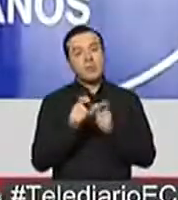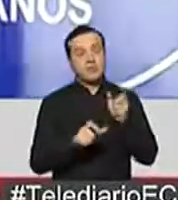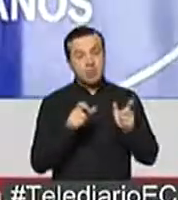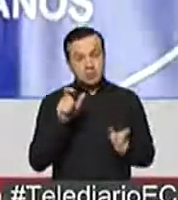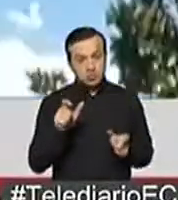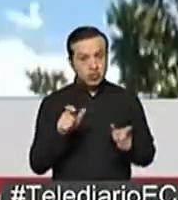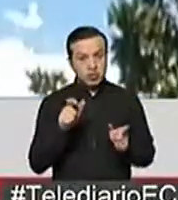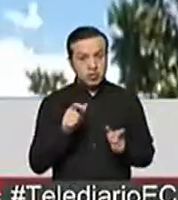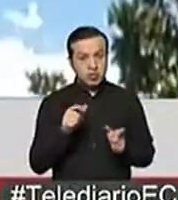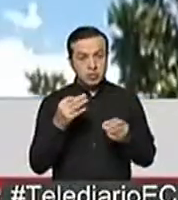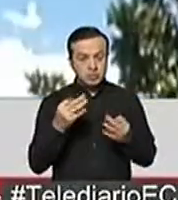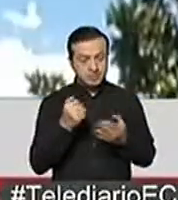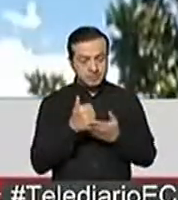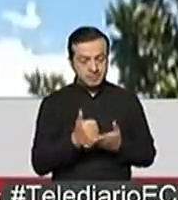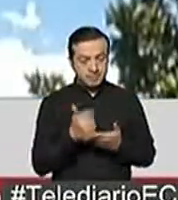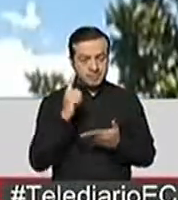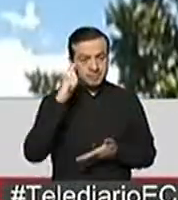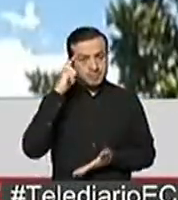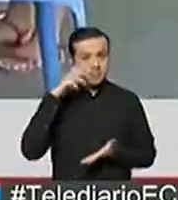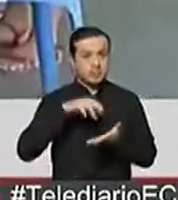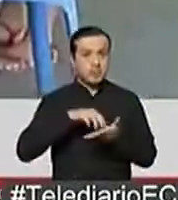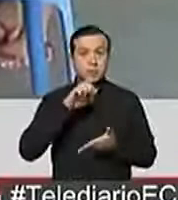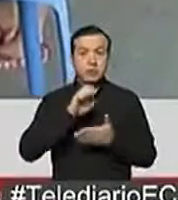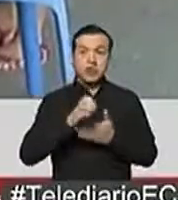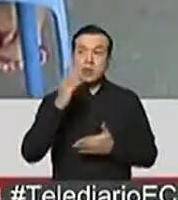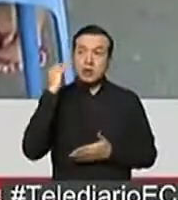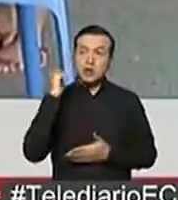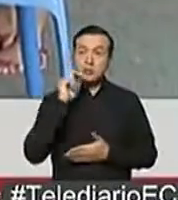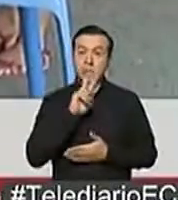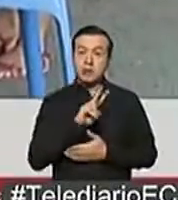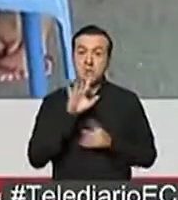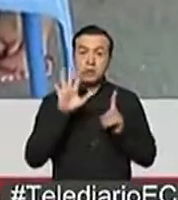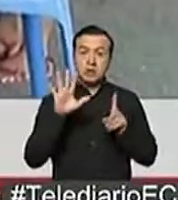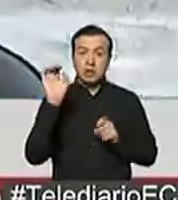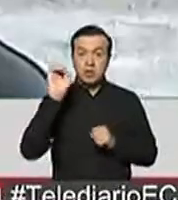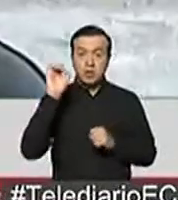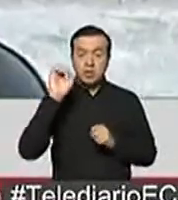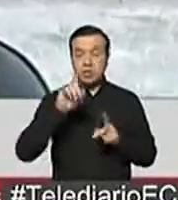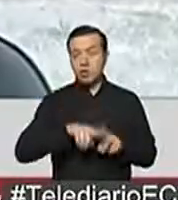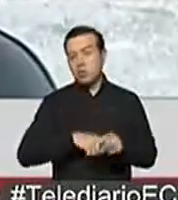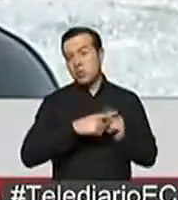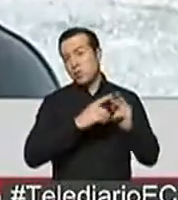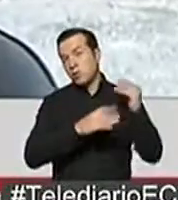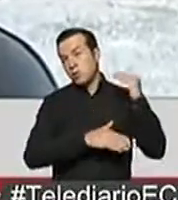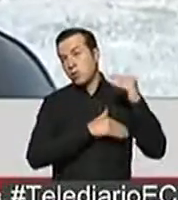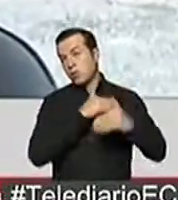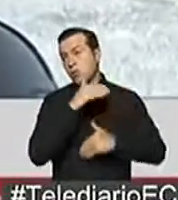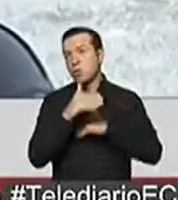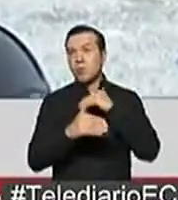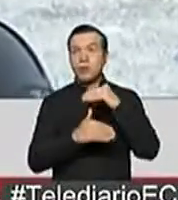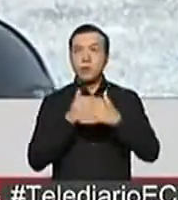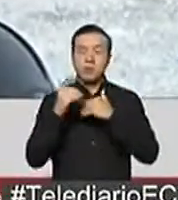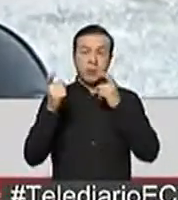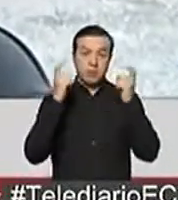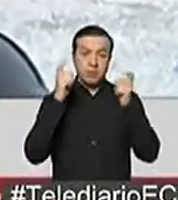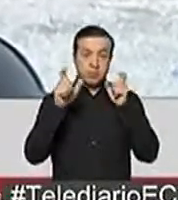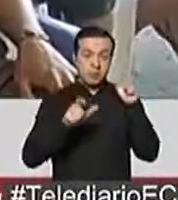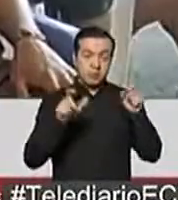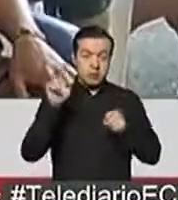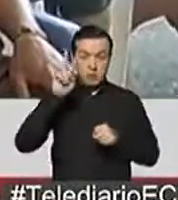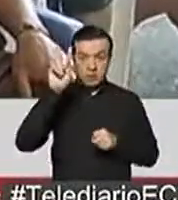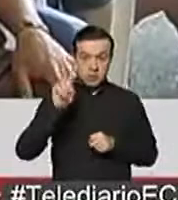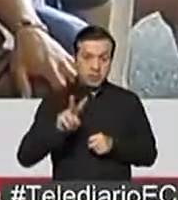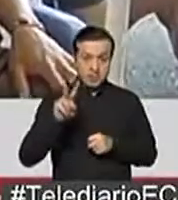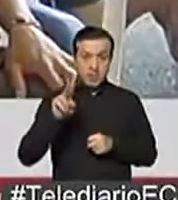y refugiadas. Por parte del gobierno ecuatoriano, desde el pasado 26 de octubre se inició el proceso de regularización para ciudadanos venezolanos